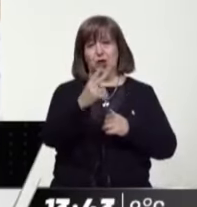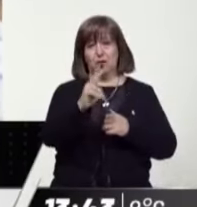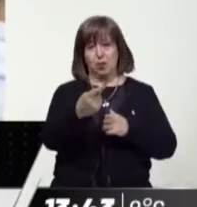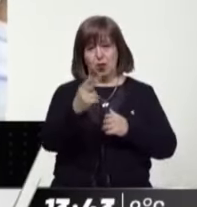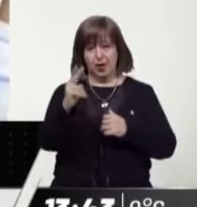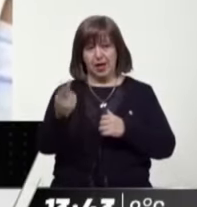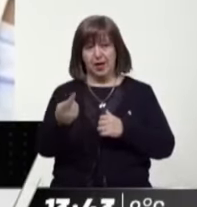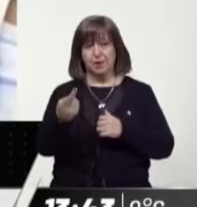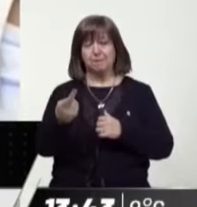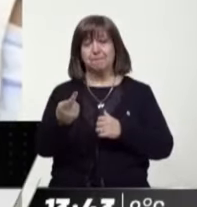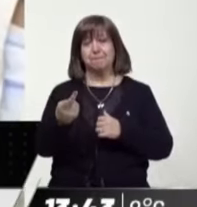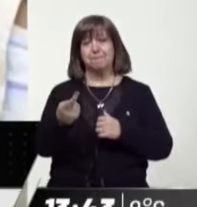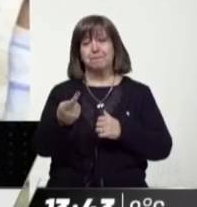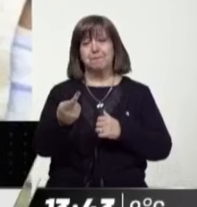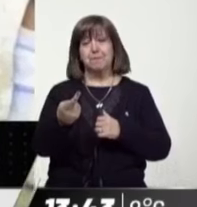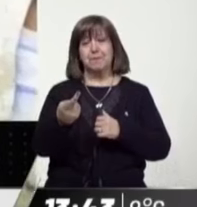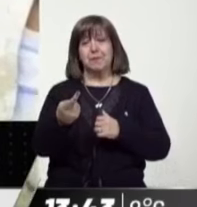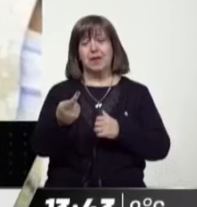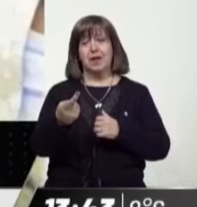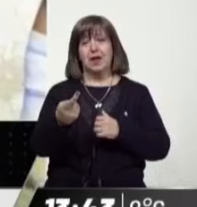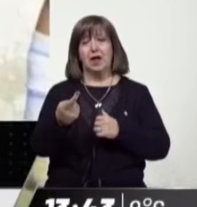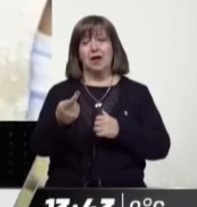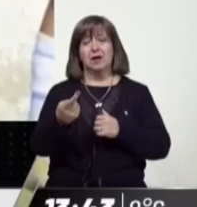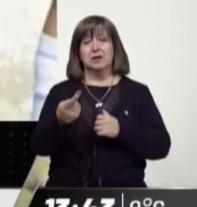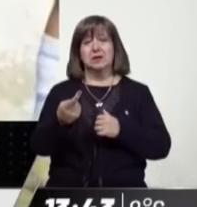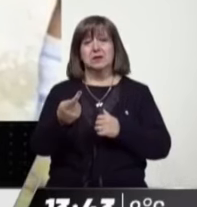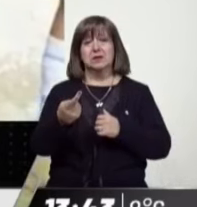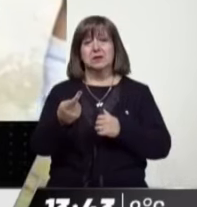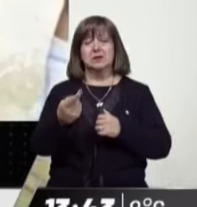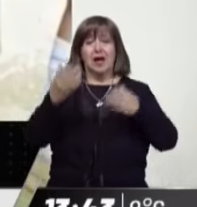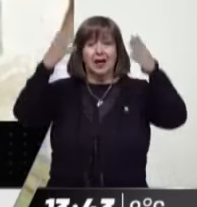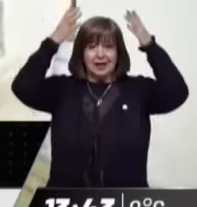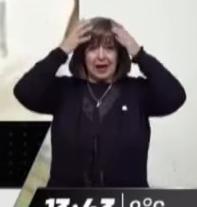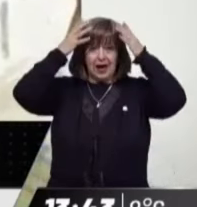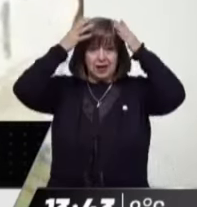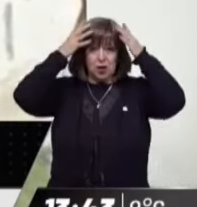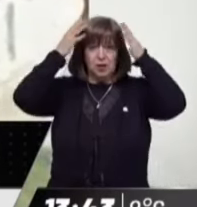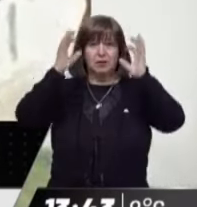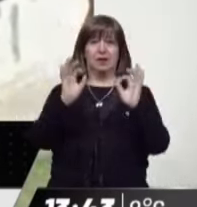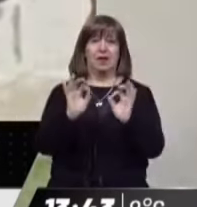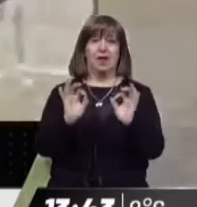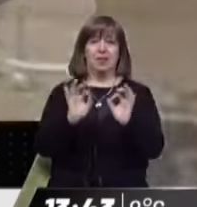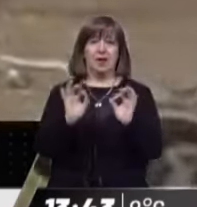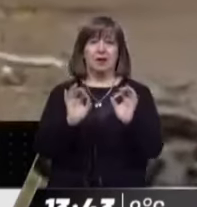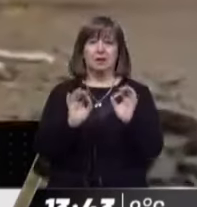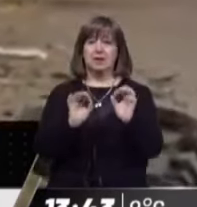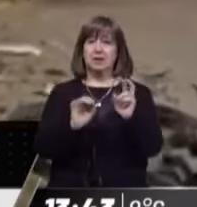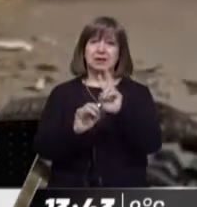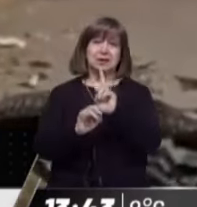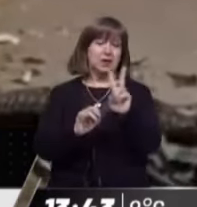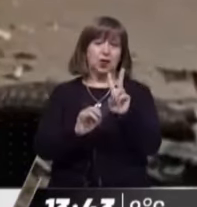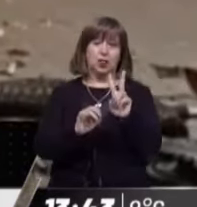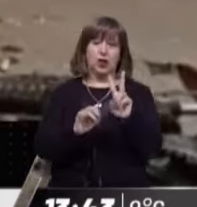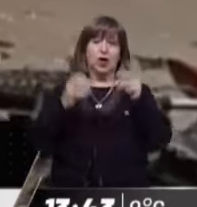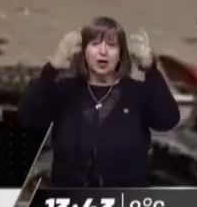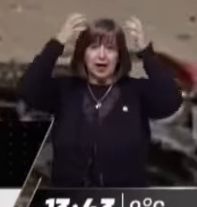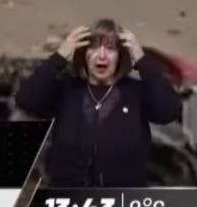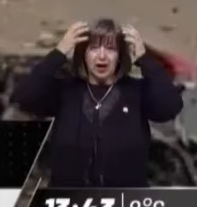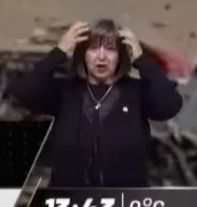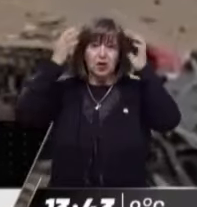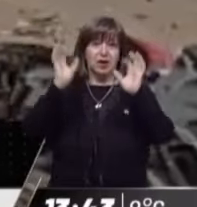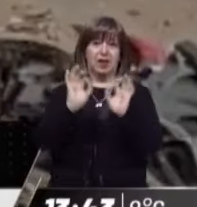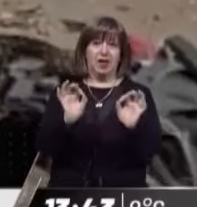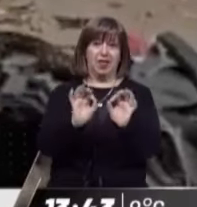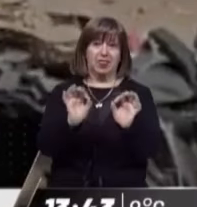con la preocupación que implica que iban alcoholizados y sin casco. Otra vez tenemos que hablar de estas situaciones que se presentan en el Gran